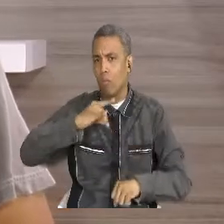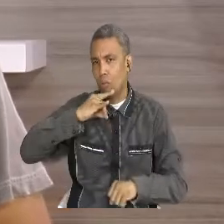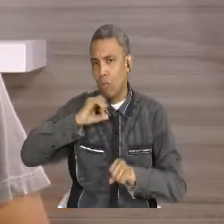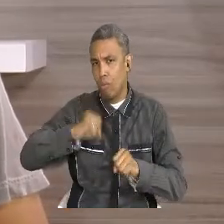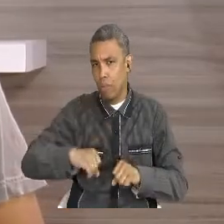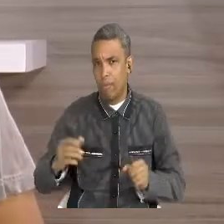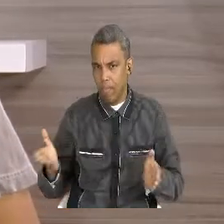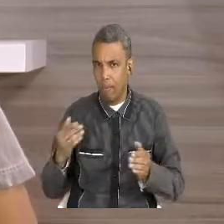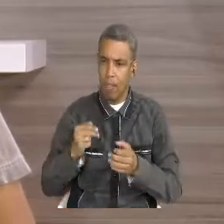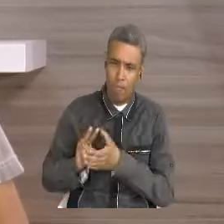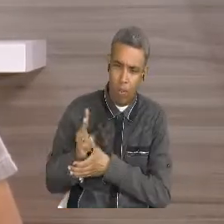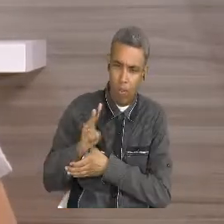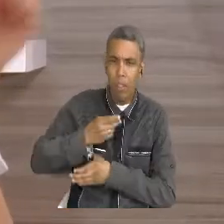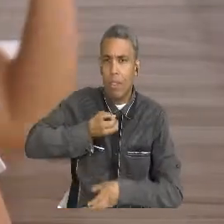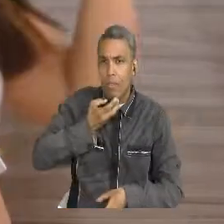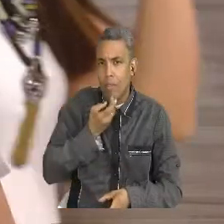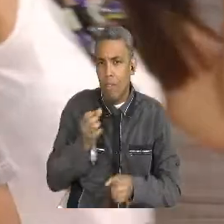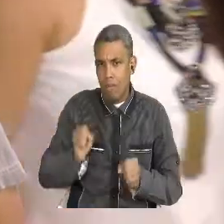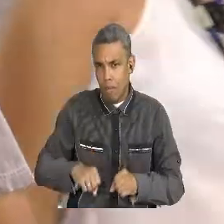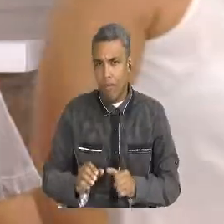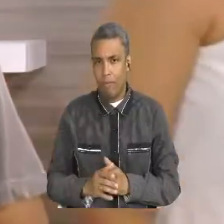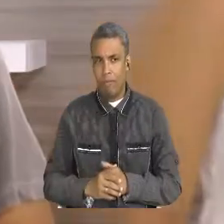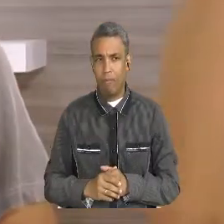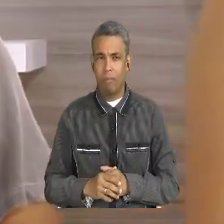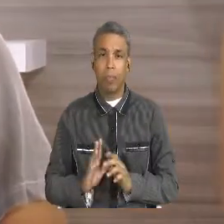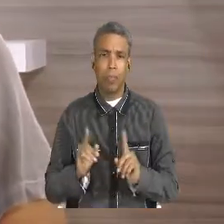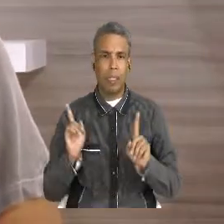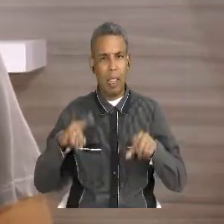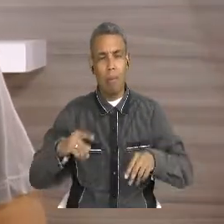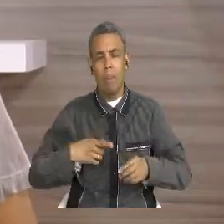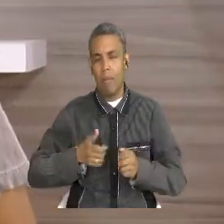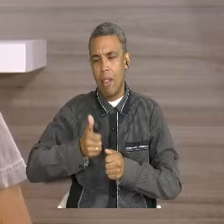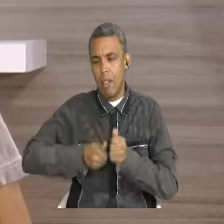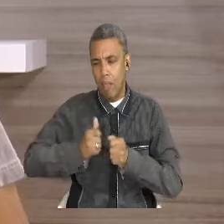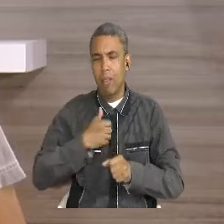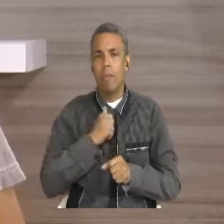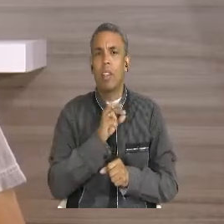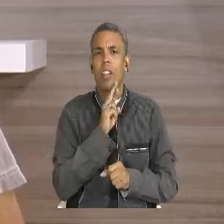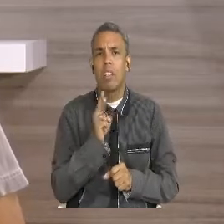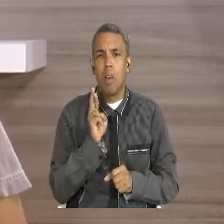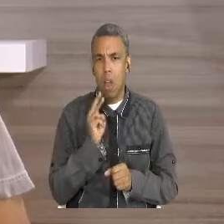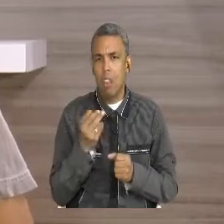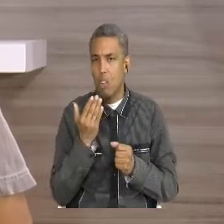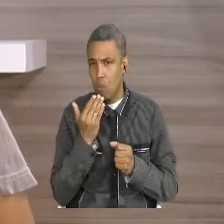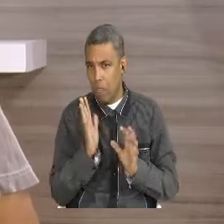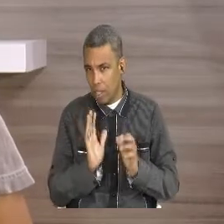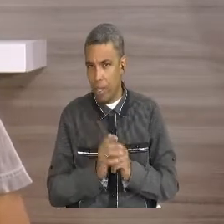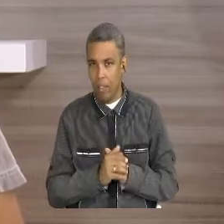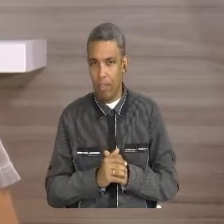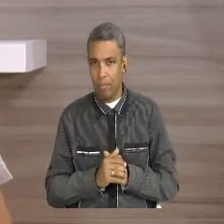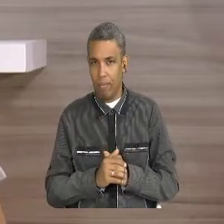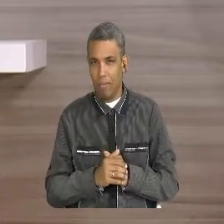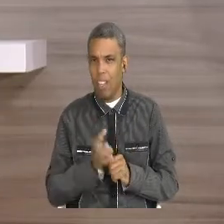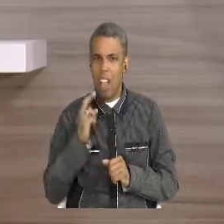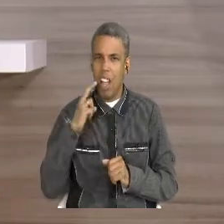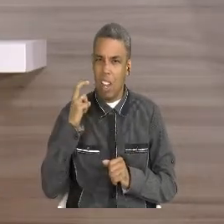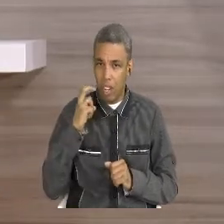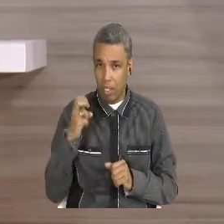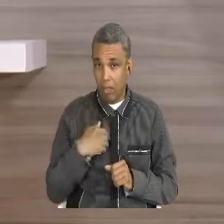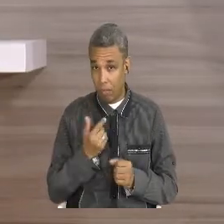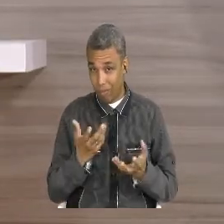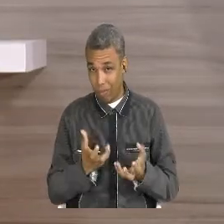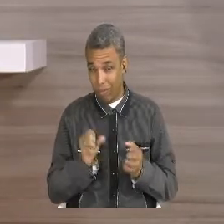para su canasta familiar. Igualmente tenemos lácteos, restaurantes. Tenemos todo lo que ustedes necesiten, cárnicos. Todo lo que necesiten